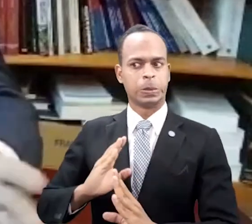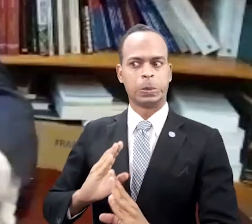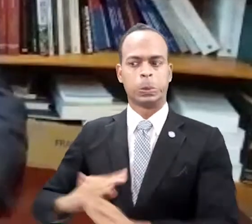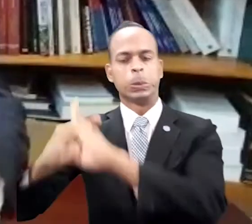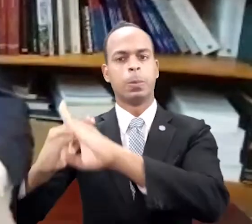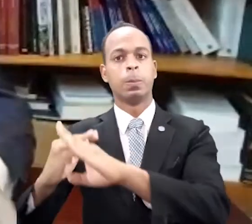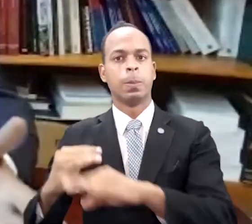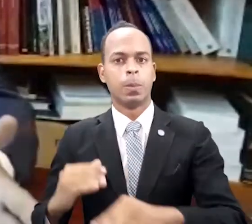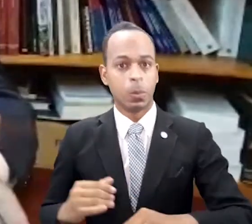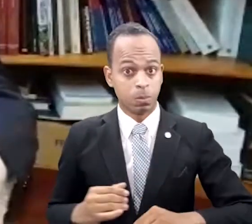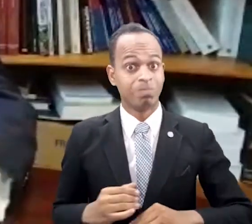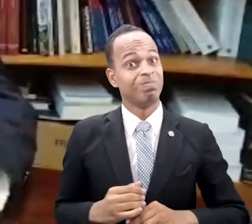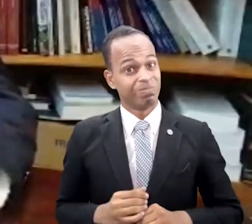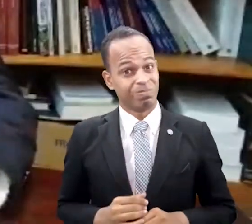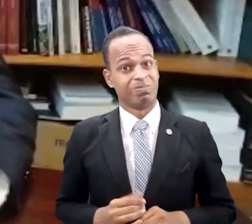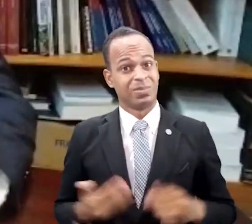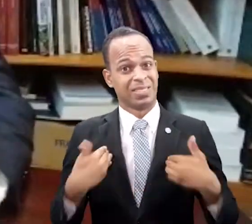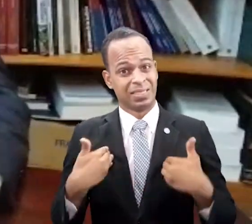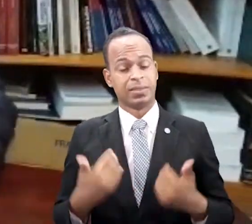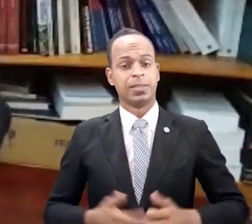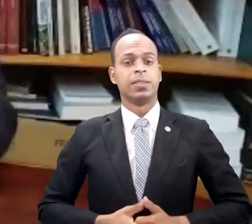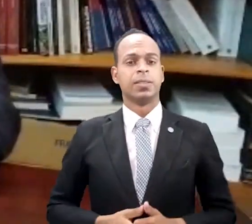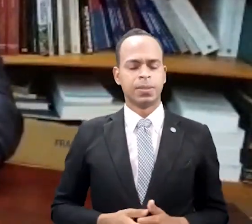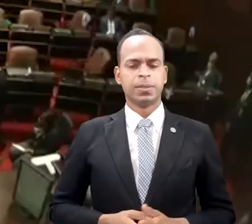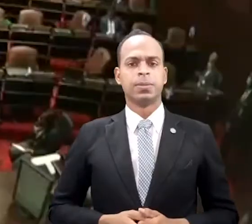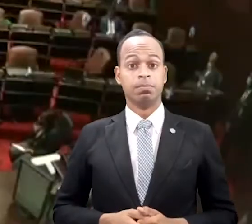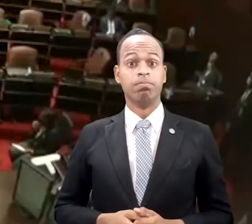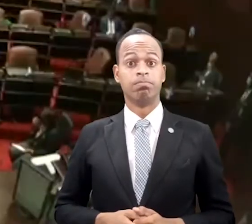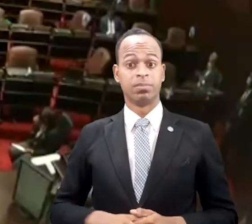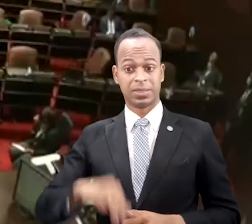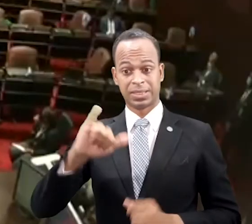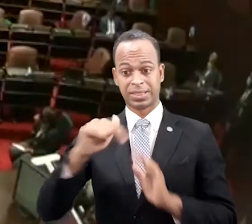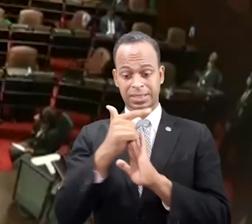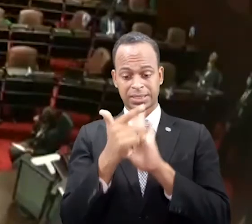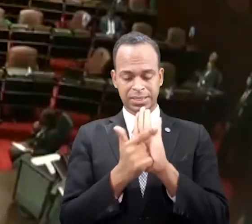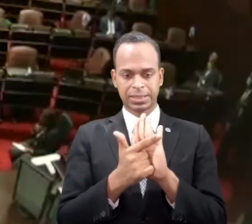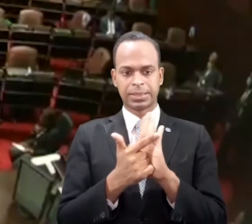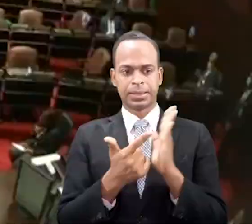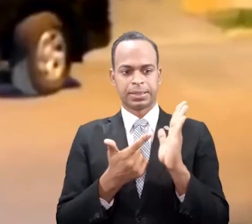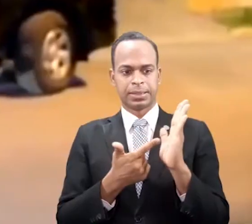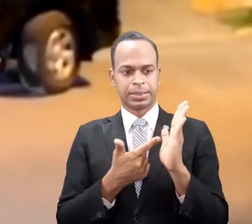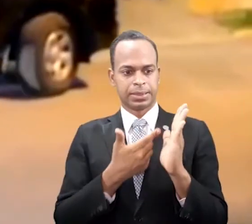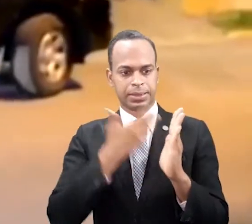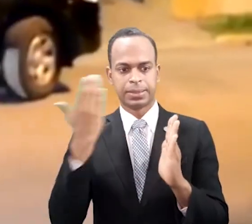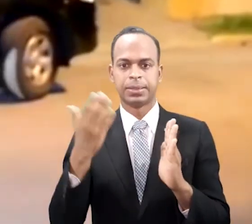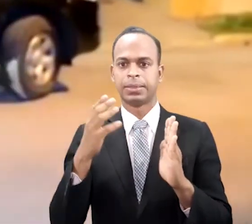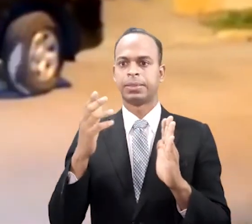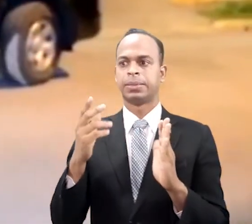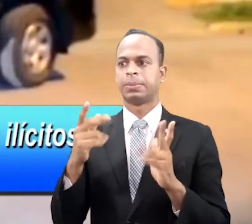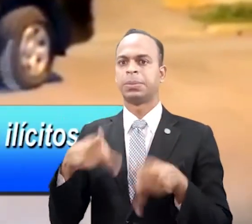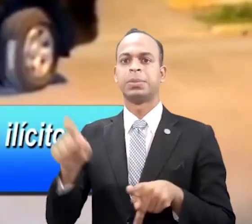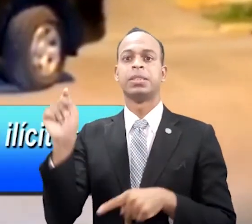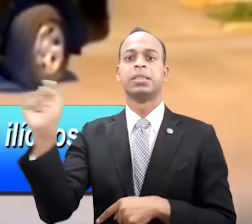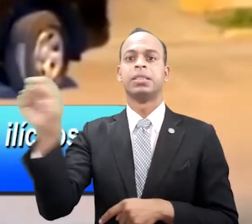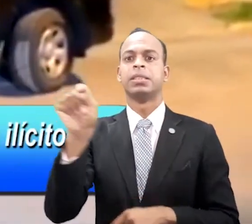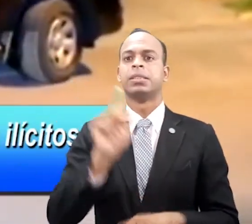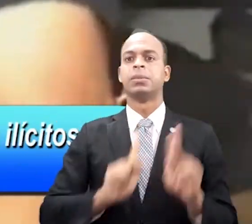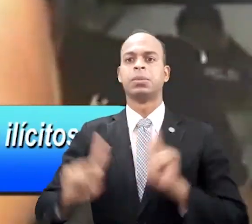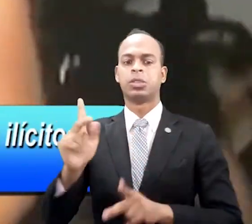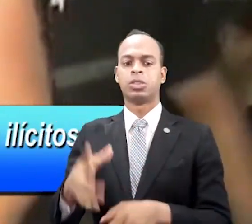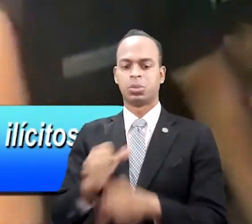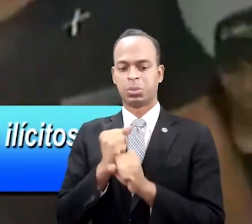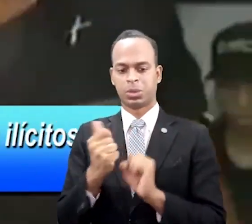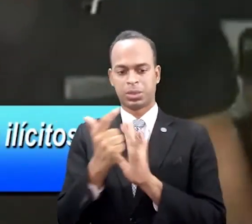no se den. Pueden haber sectores. La falta de esta normativa permite que fortunas creadas por